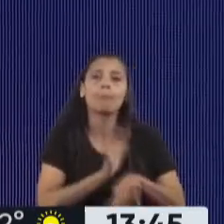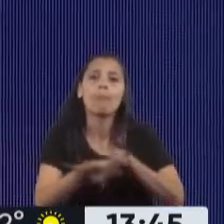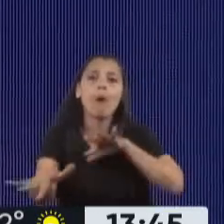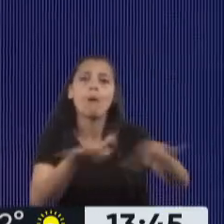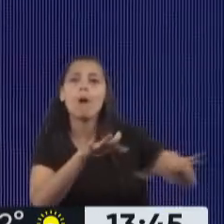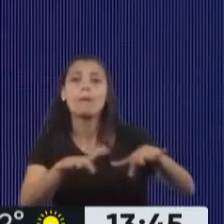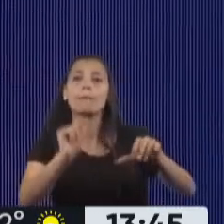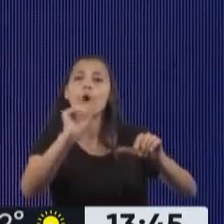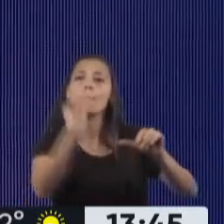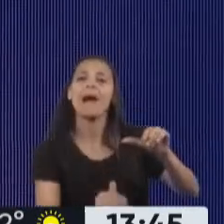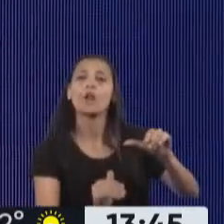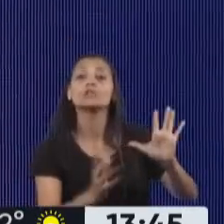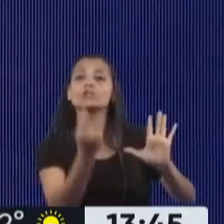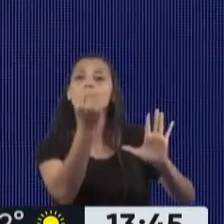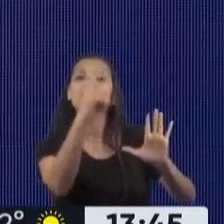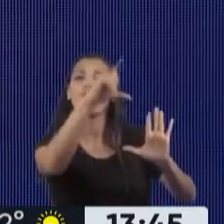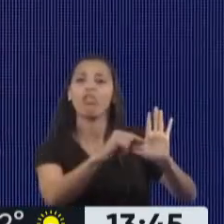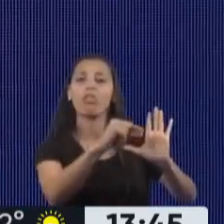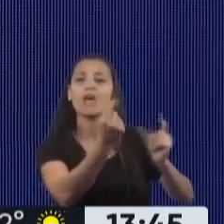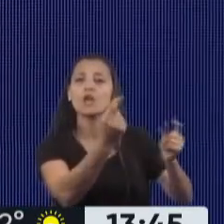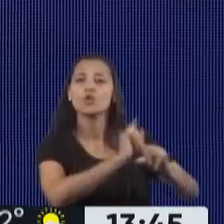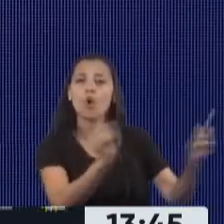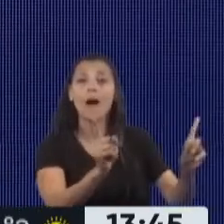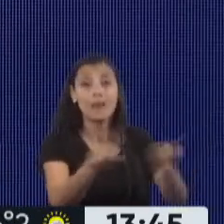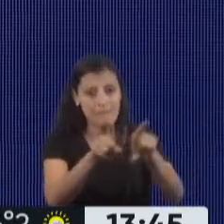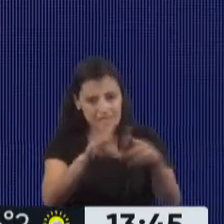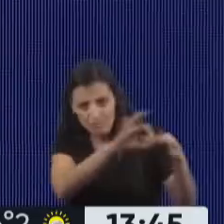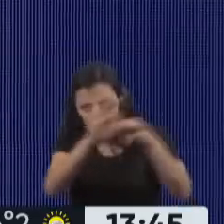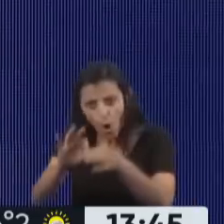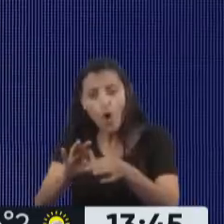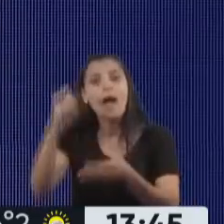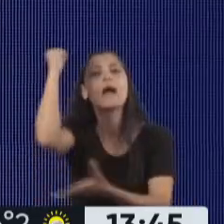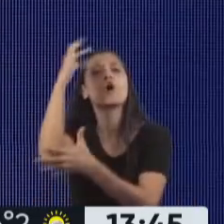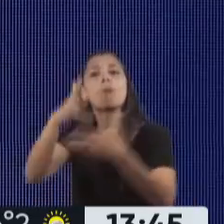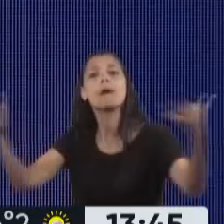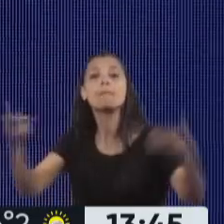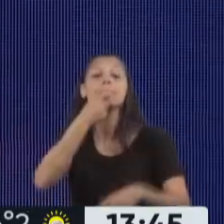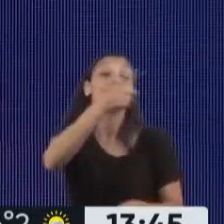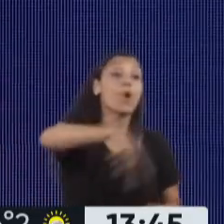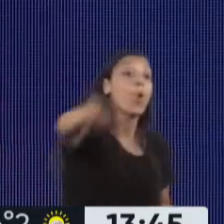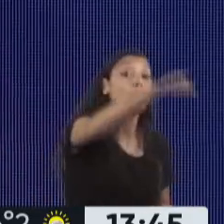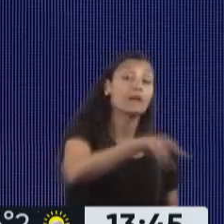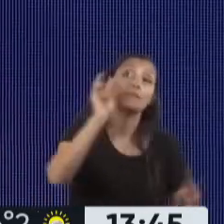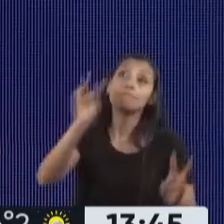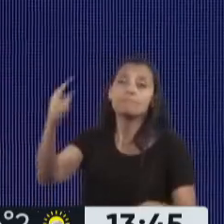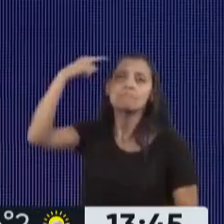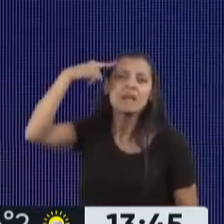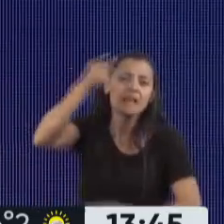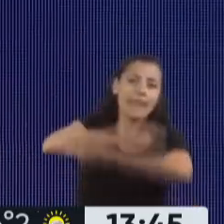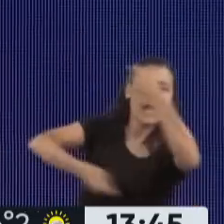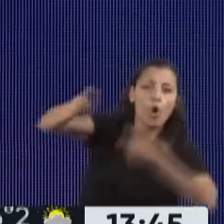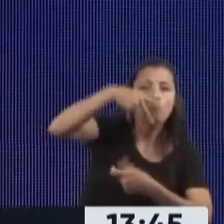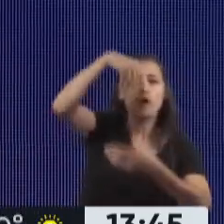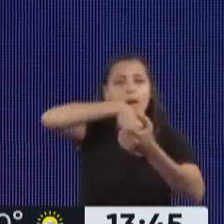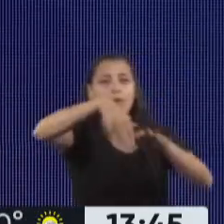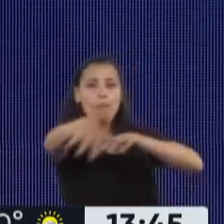opciones podrían valer menos. Bueno, toda esa volatilidad macro que estamos sacando, pónganle toda volatilidad del negocio, digamos